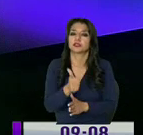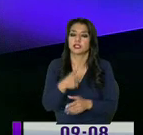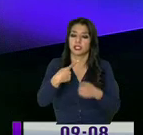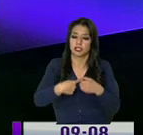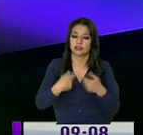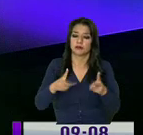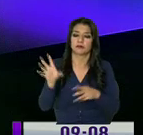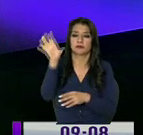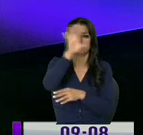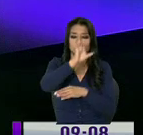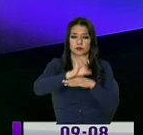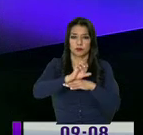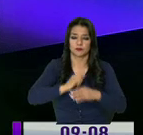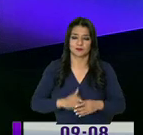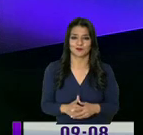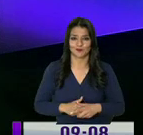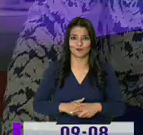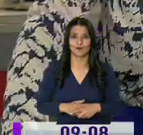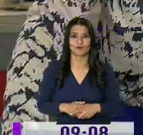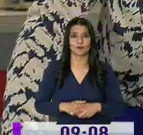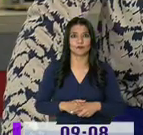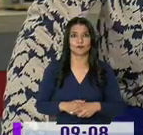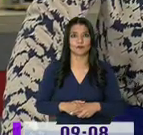las provincias de nuestro país.